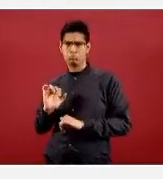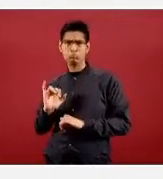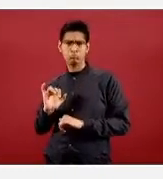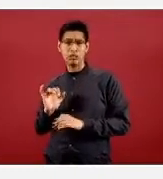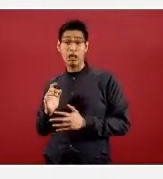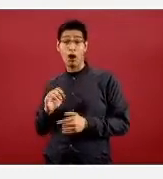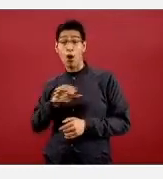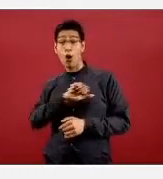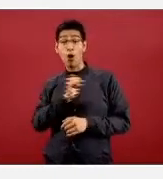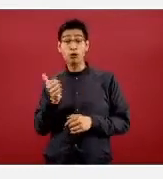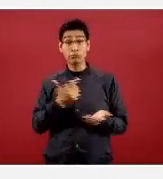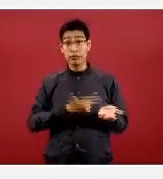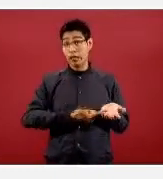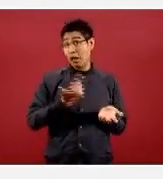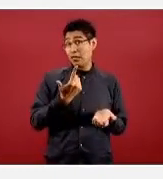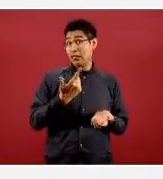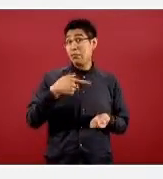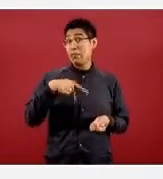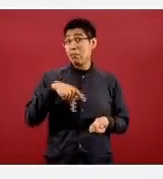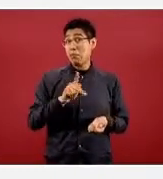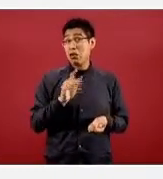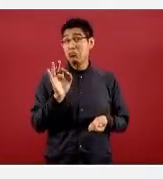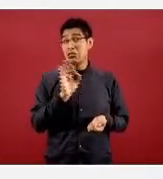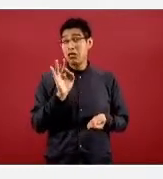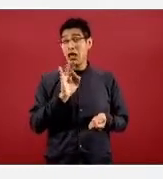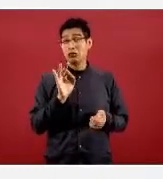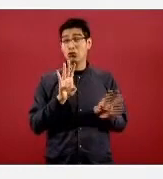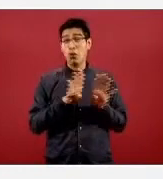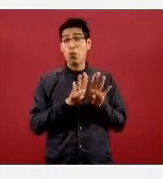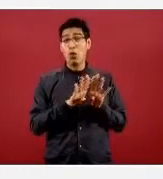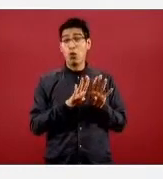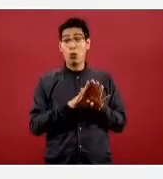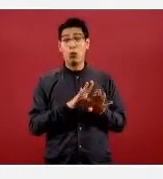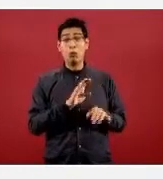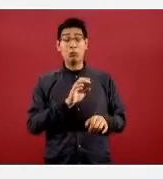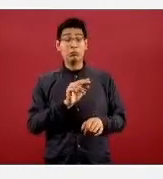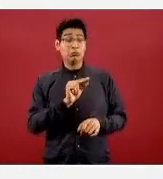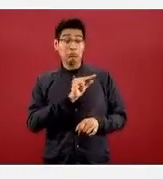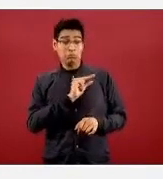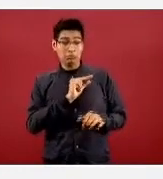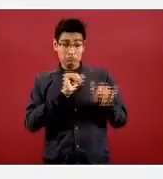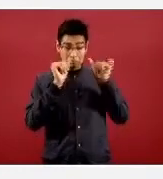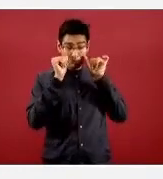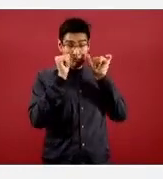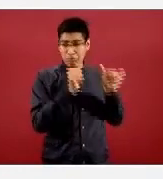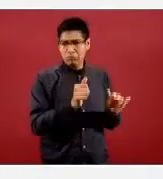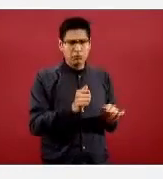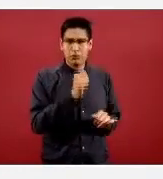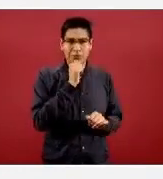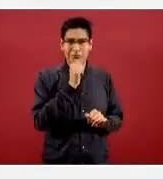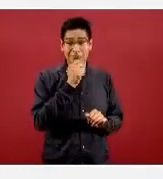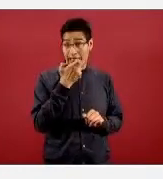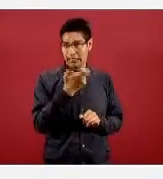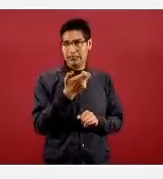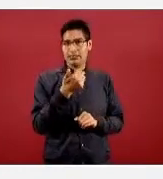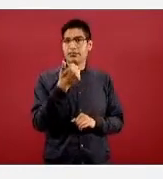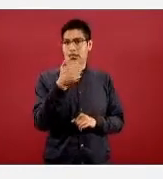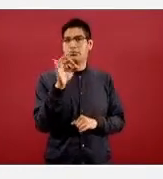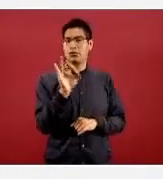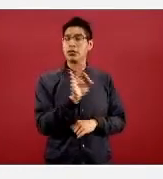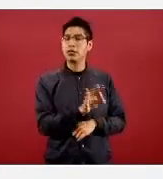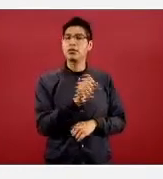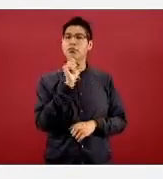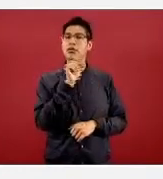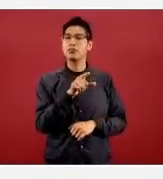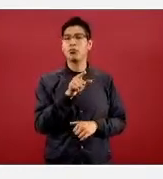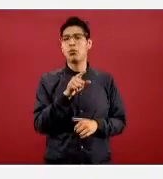no intubados, es decir, que no se encuentran en una unidad de cuidados intensivos, representan otro 6%, y continuamos con este valor de